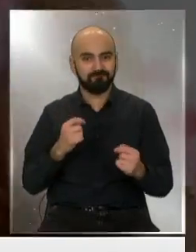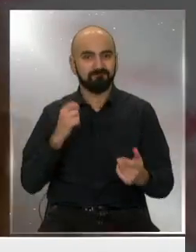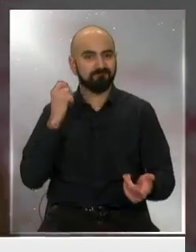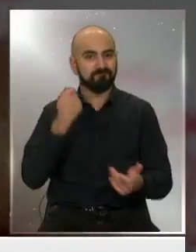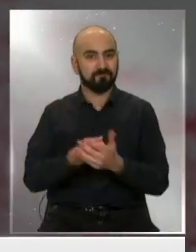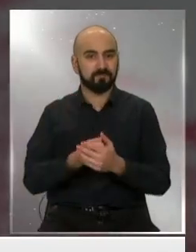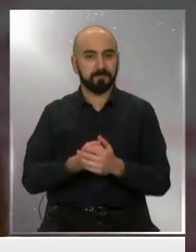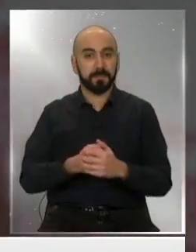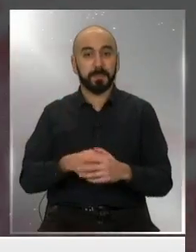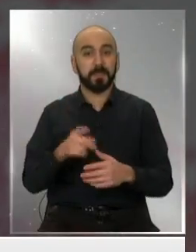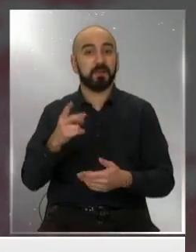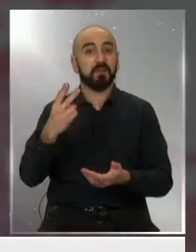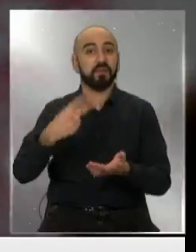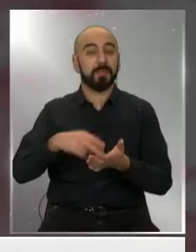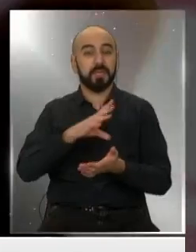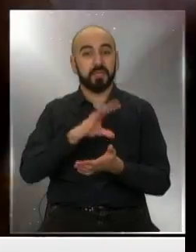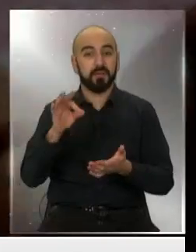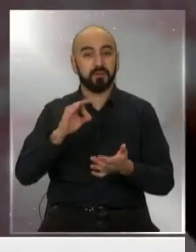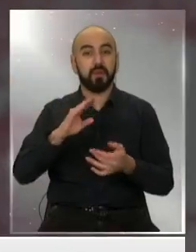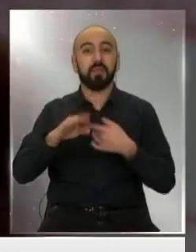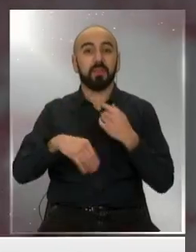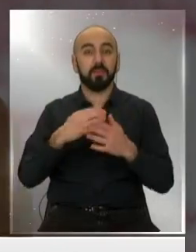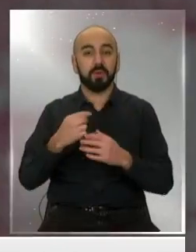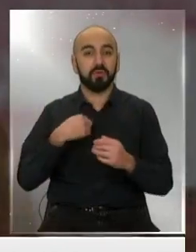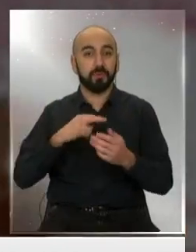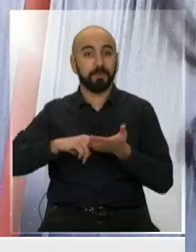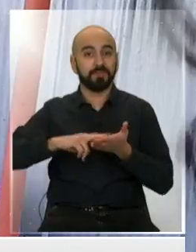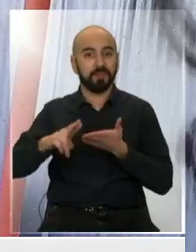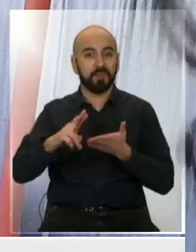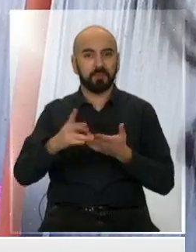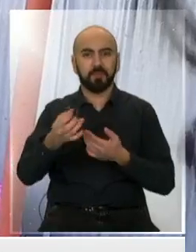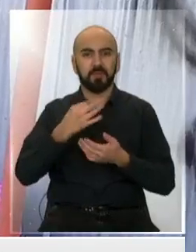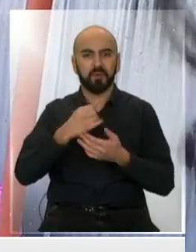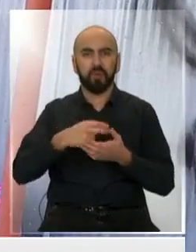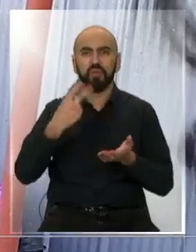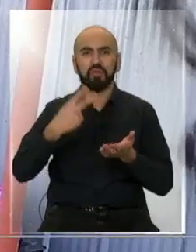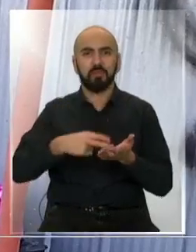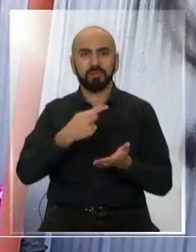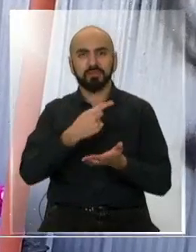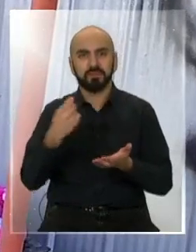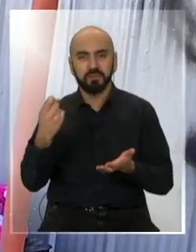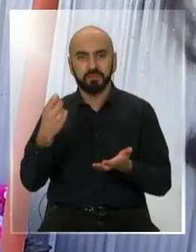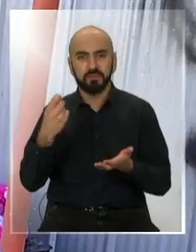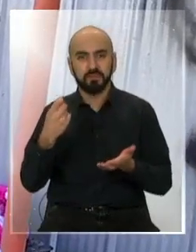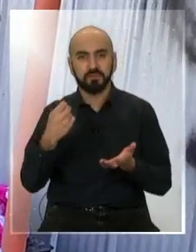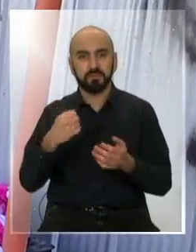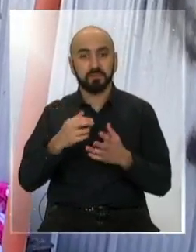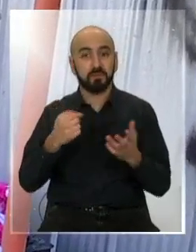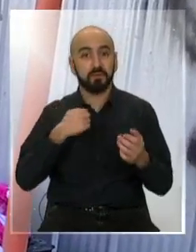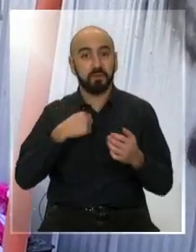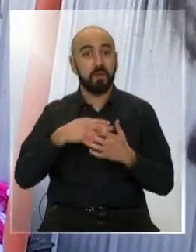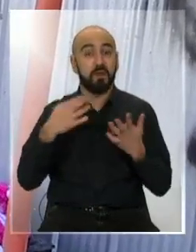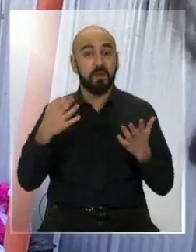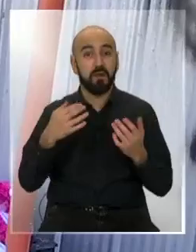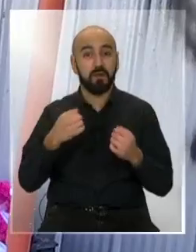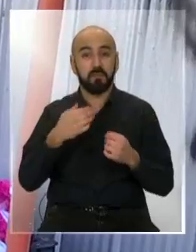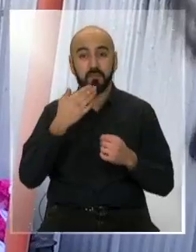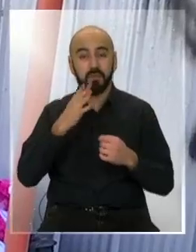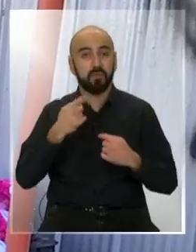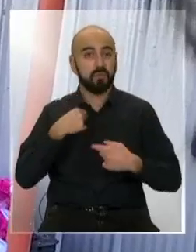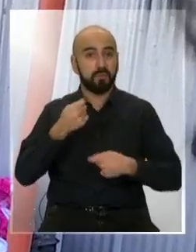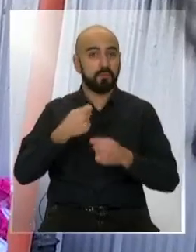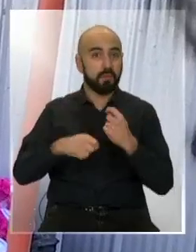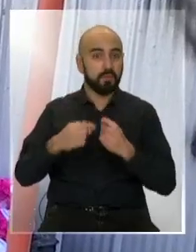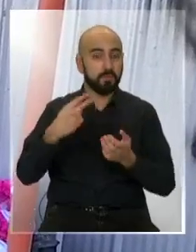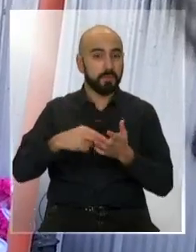estaba vendiendo a 2.500 y después, cuando yo le hablé, me dijo que los vendía a 2.100. Entonces dije, chuta, ya igual los puedo vender a